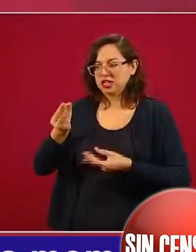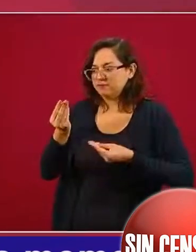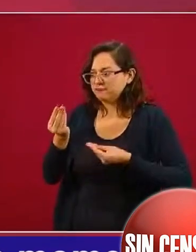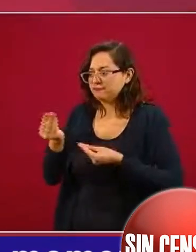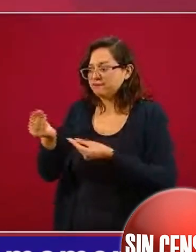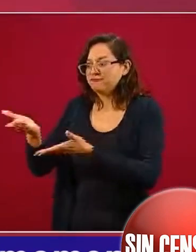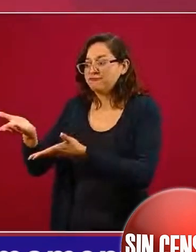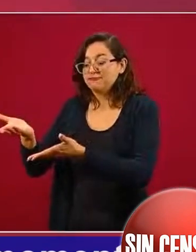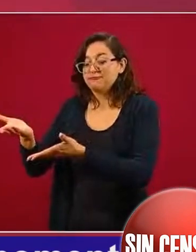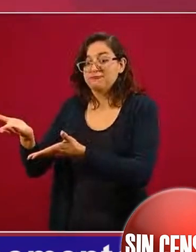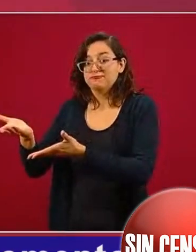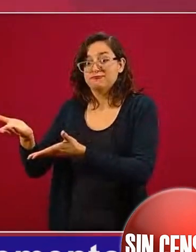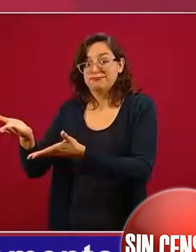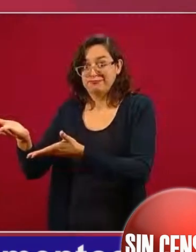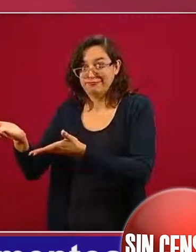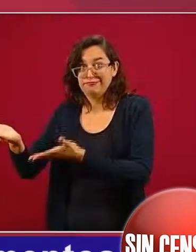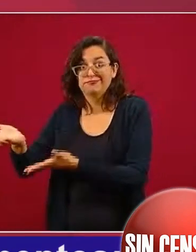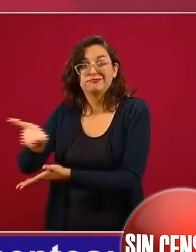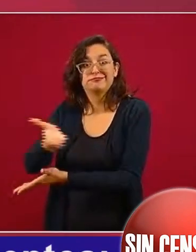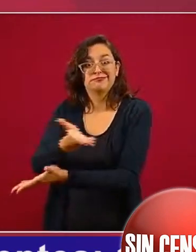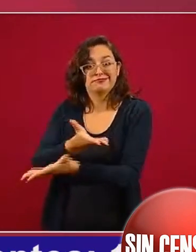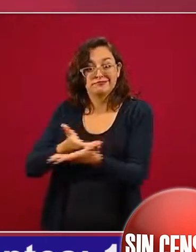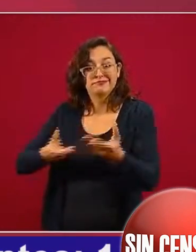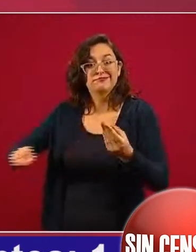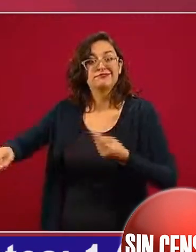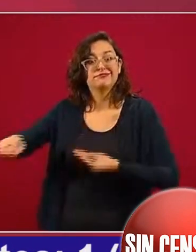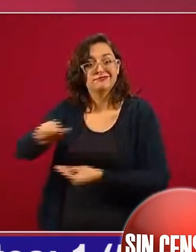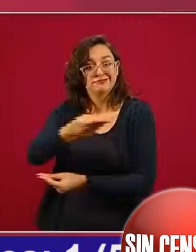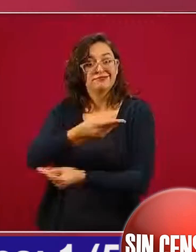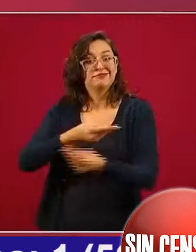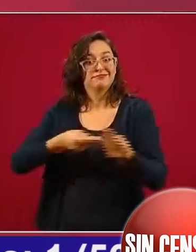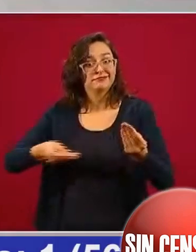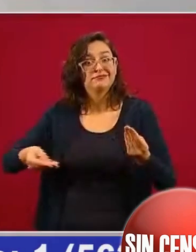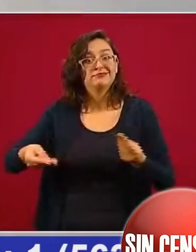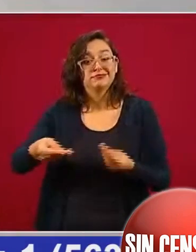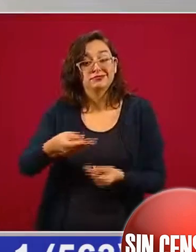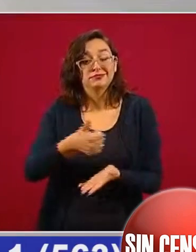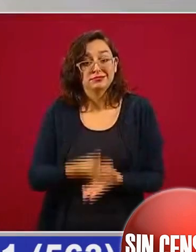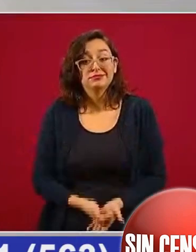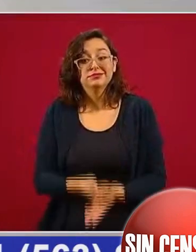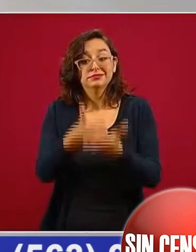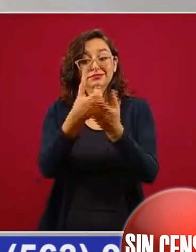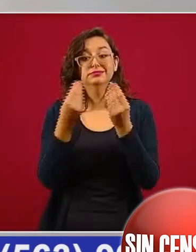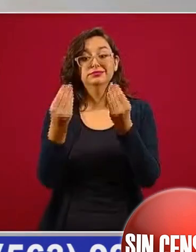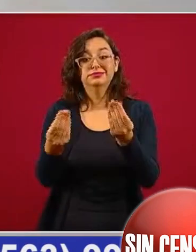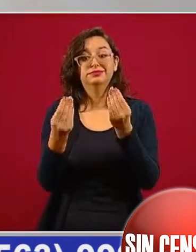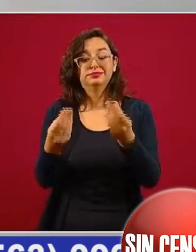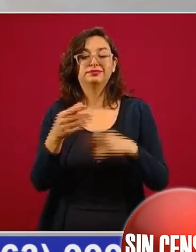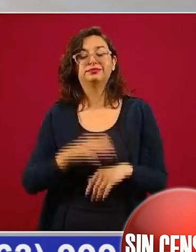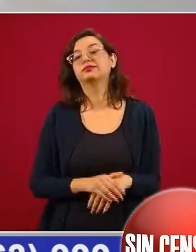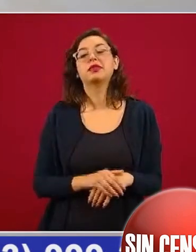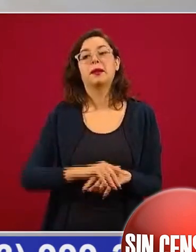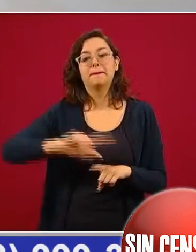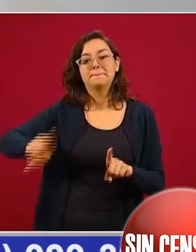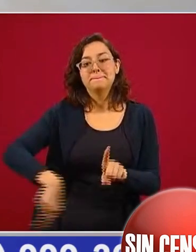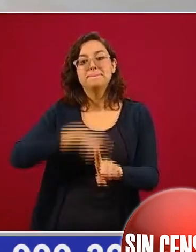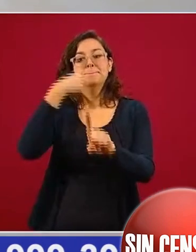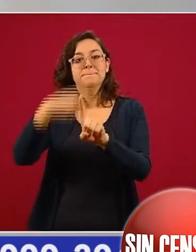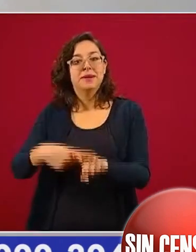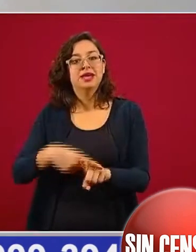estamos ayudando mucho a eso. Ahora, súmenle lo de las remesas, que va también